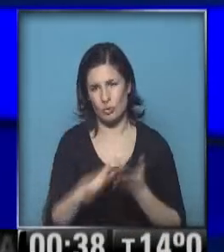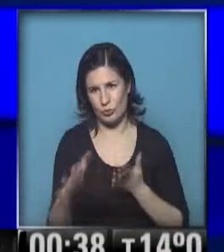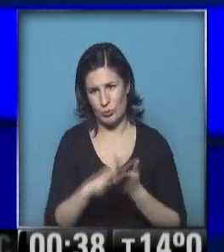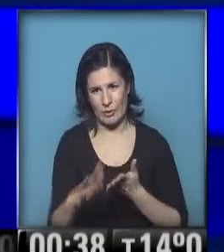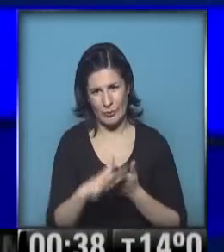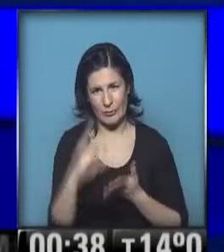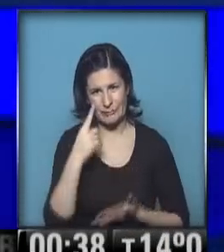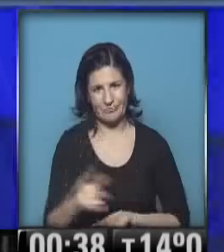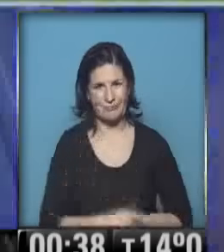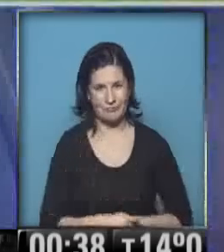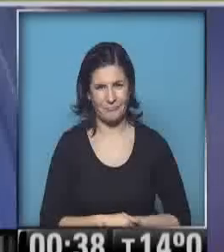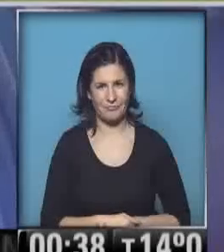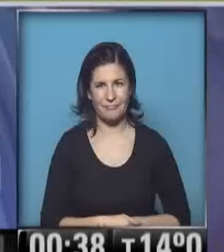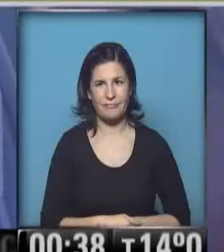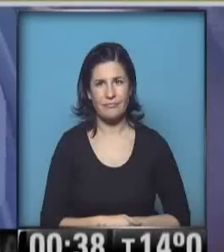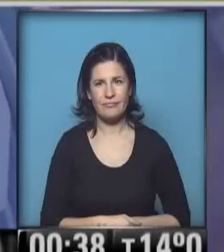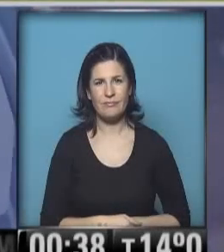nacional.